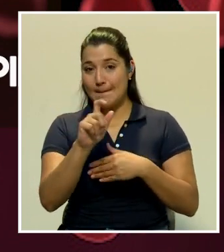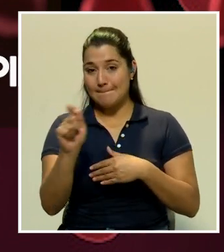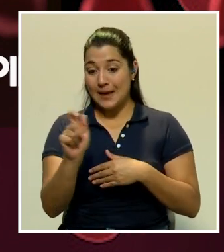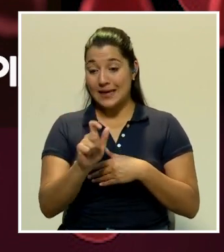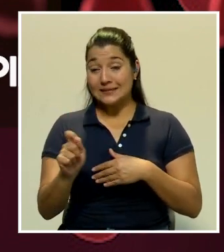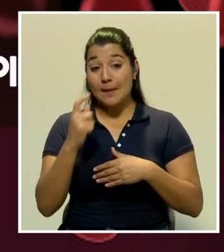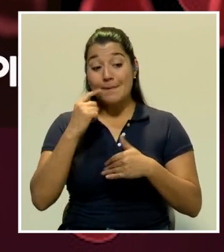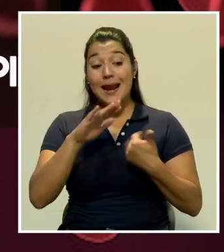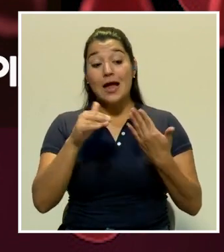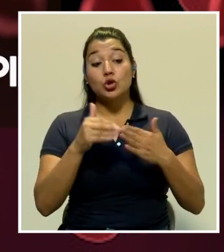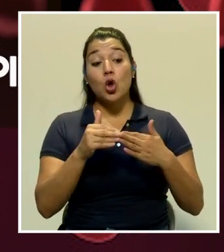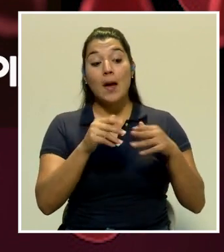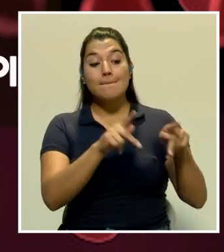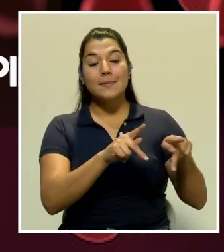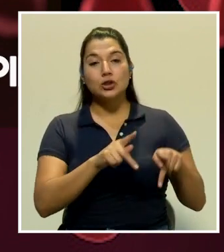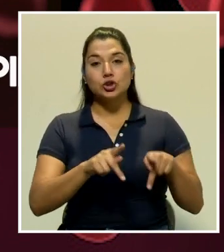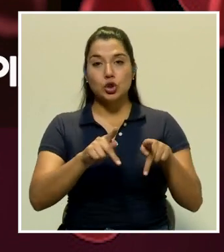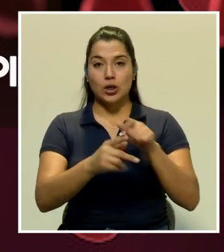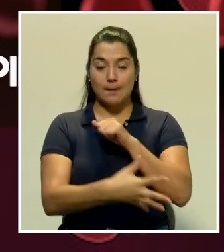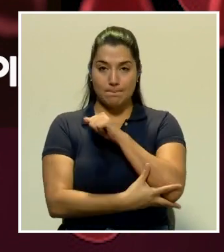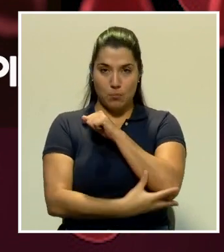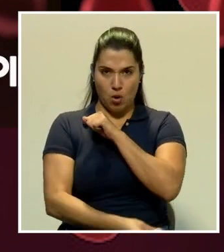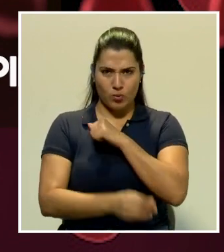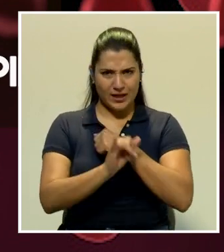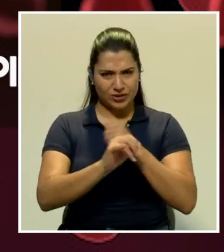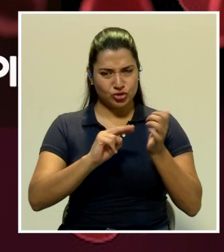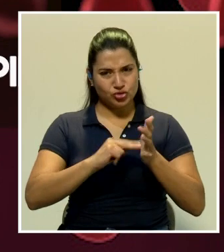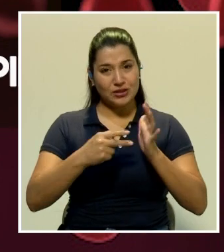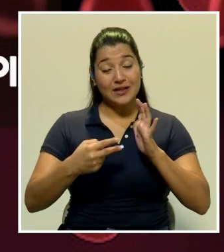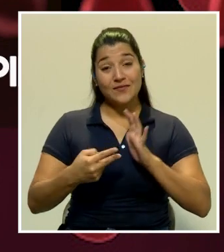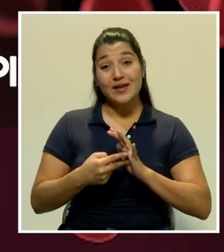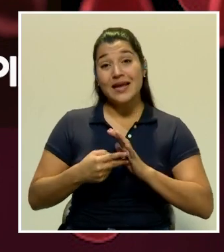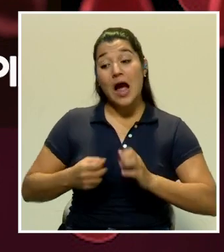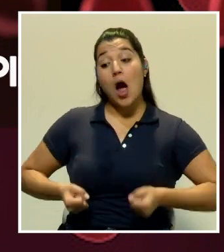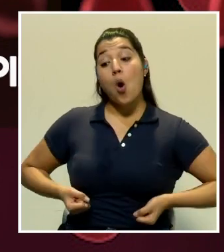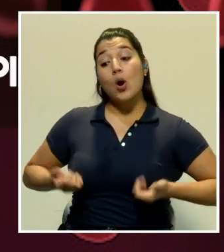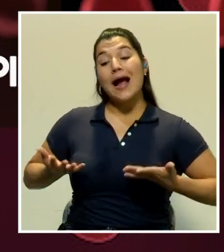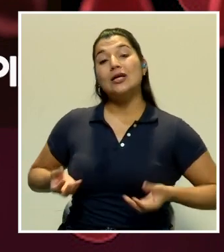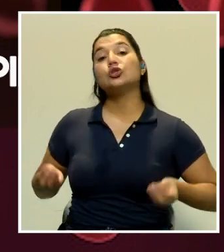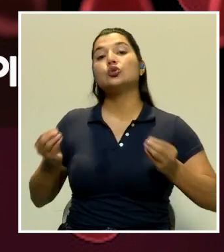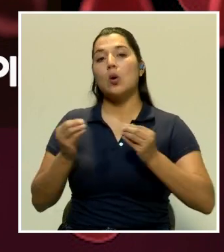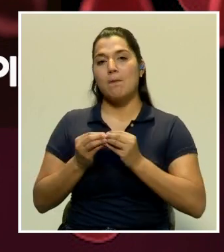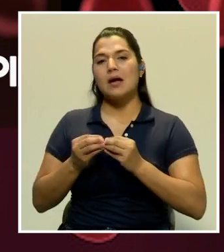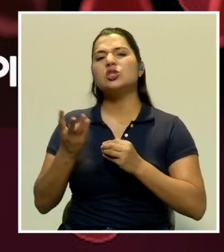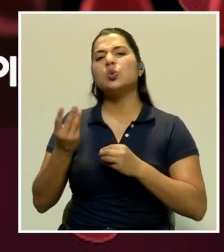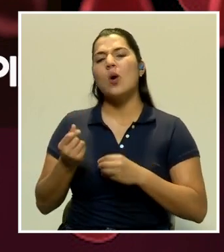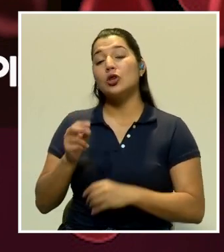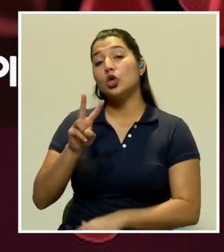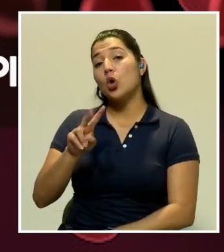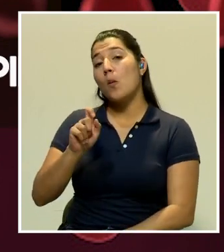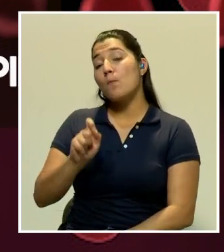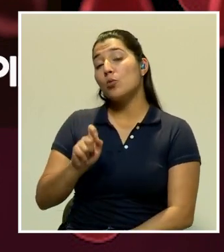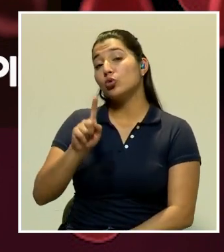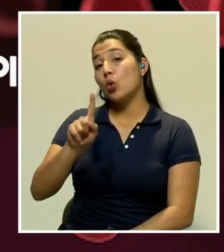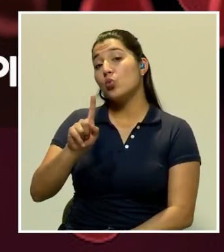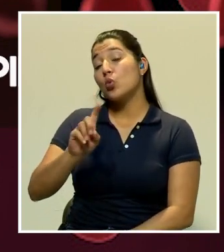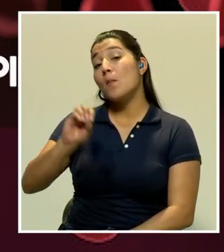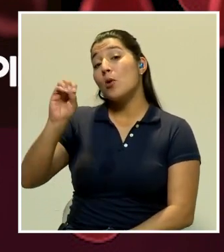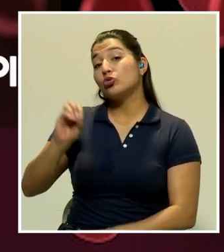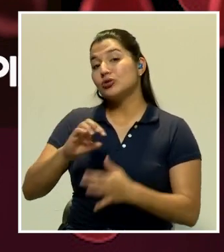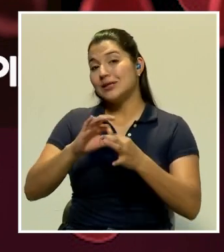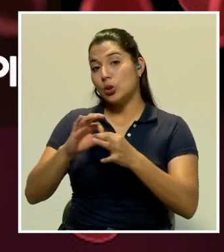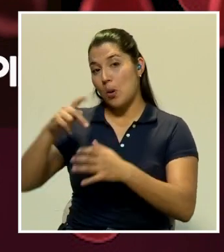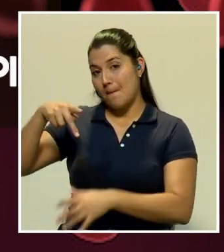población en situación de pobreza, y esto implicaría un gasto adicional del 2.1% del PIB en los países